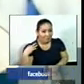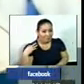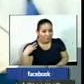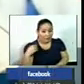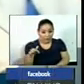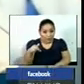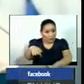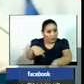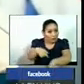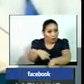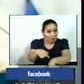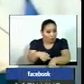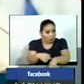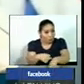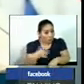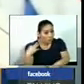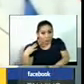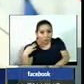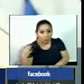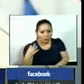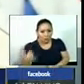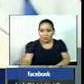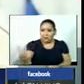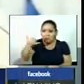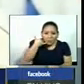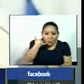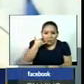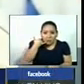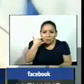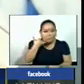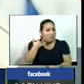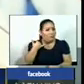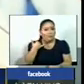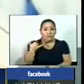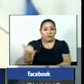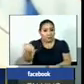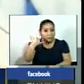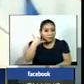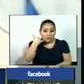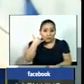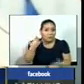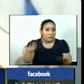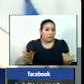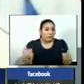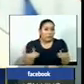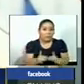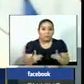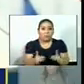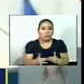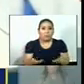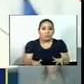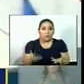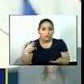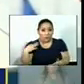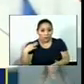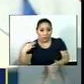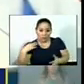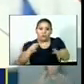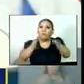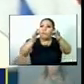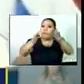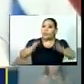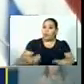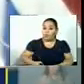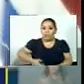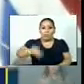Hasta este momento no hemos recibido ni llamadas ni tampoco invitaciones oficiales,